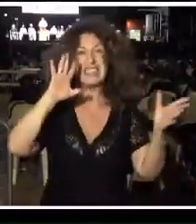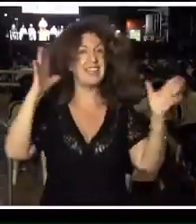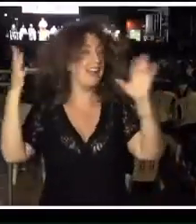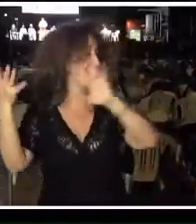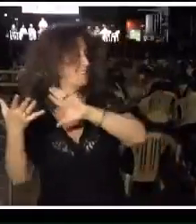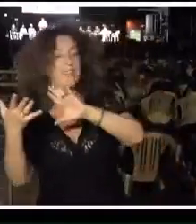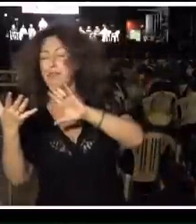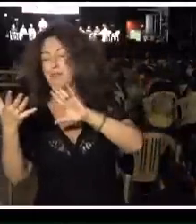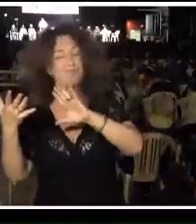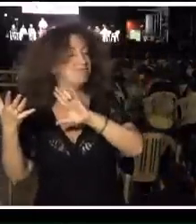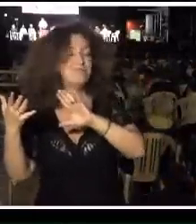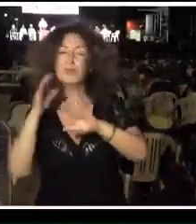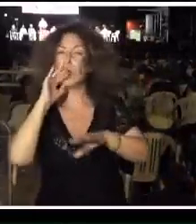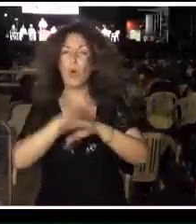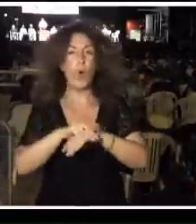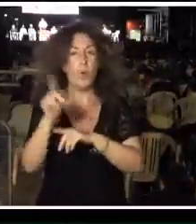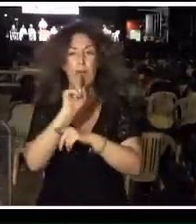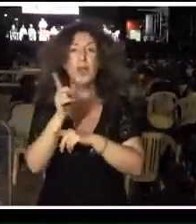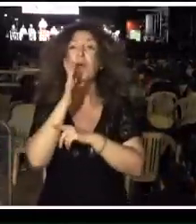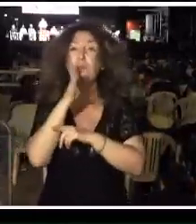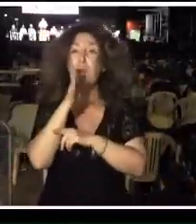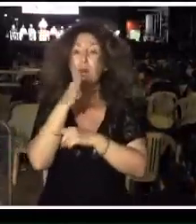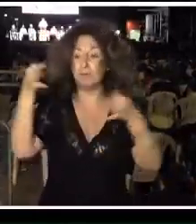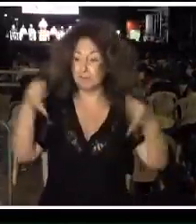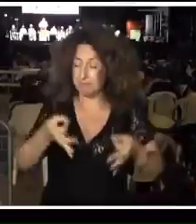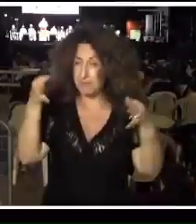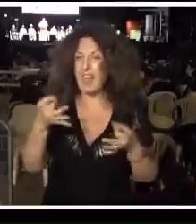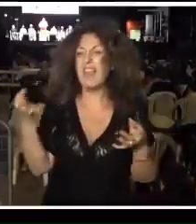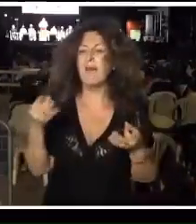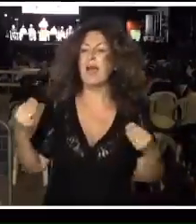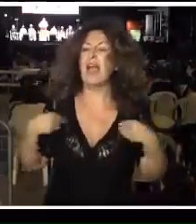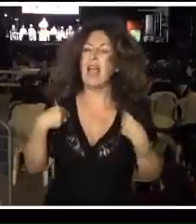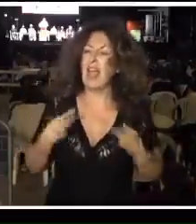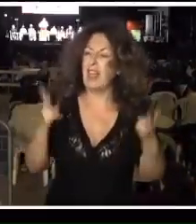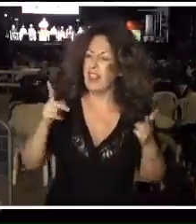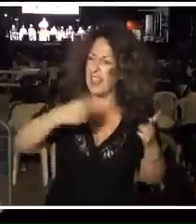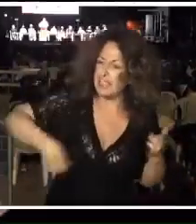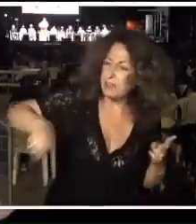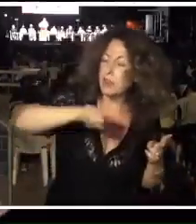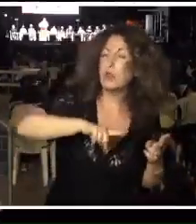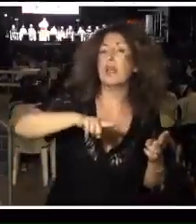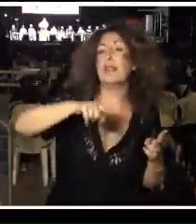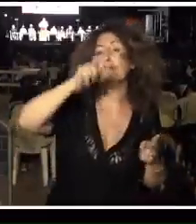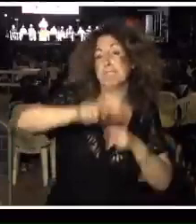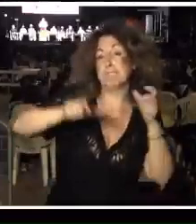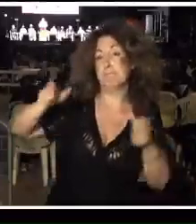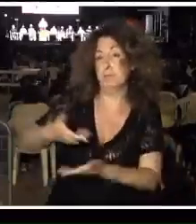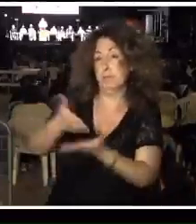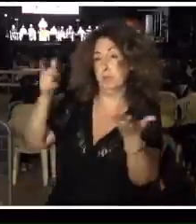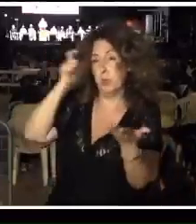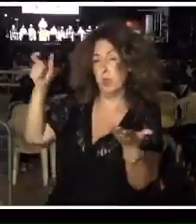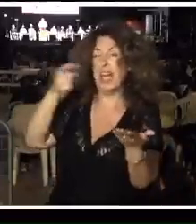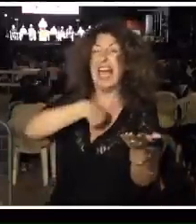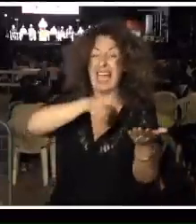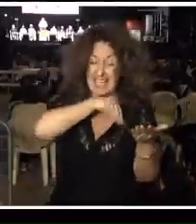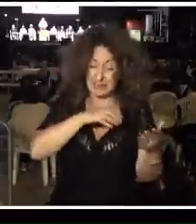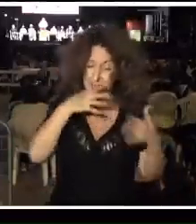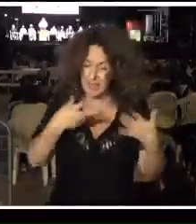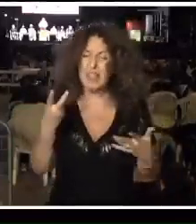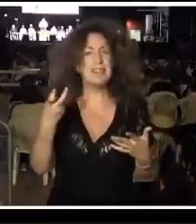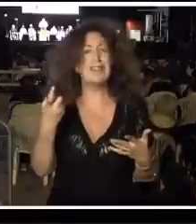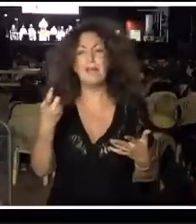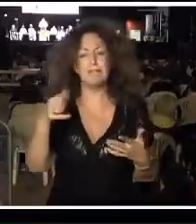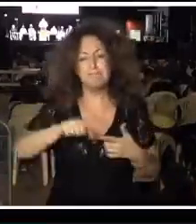debían garantizar el disfrute de los derechos sociales y económicos por nuestro pueblo. España necesita un nuevo